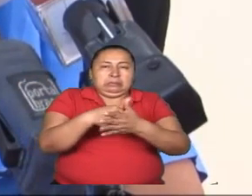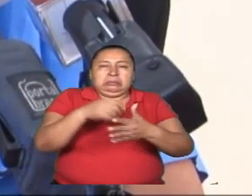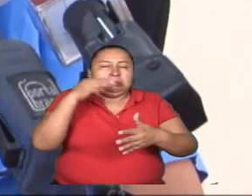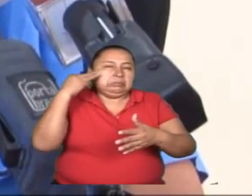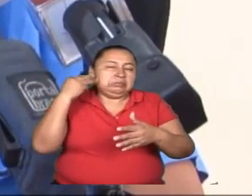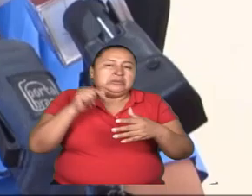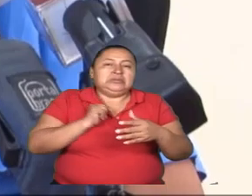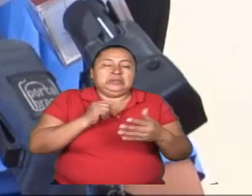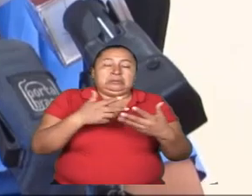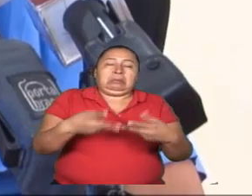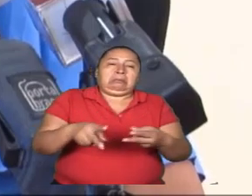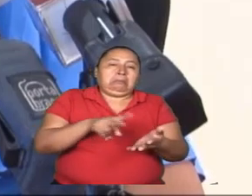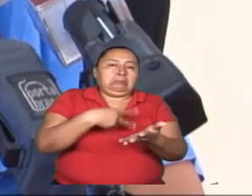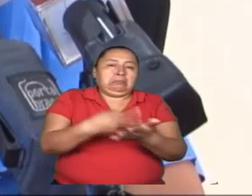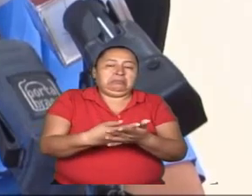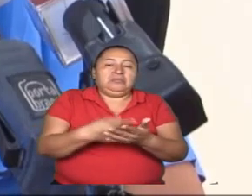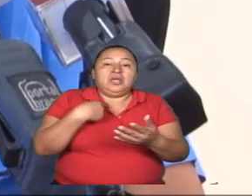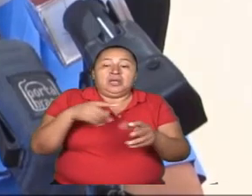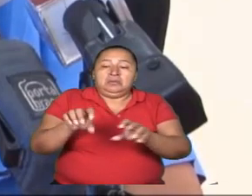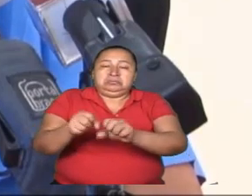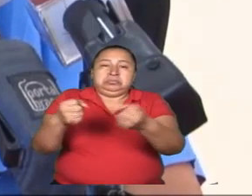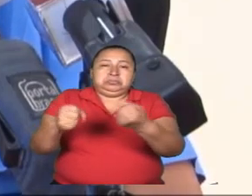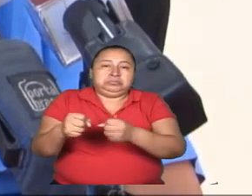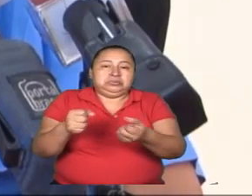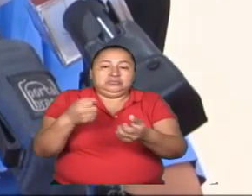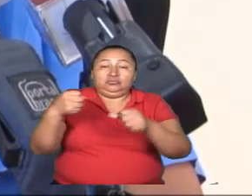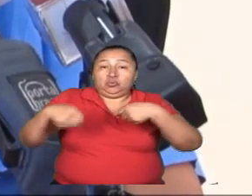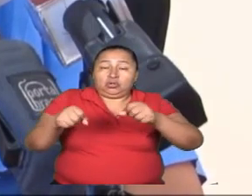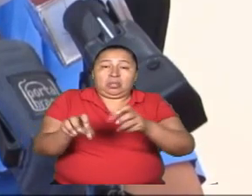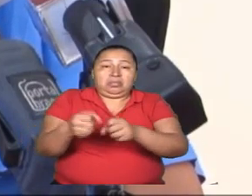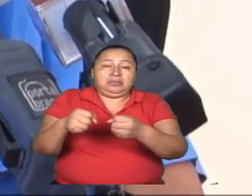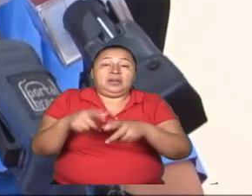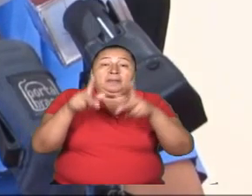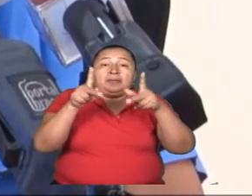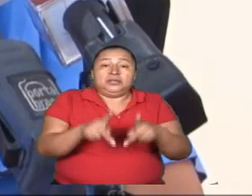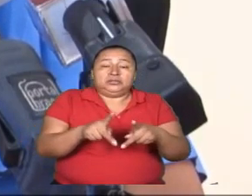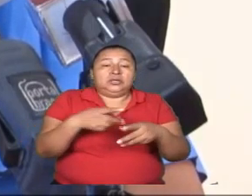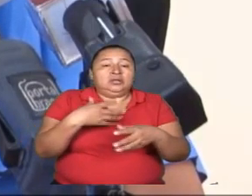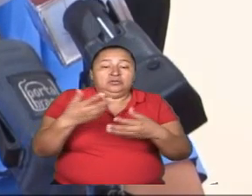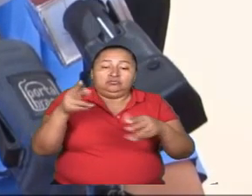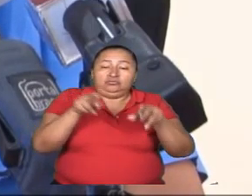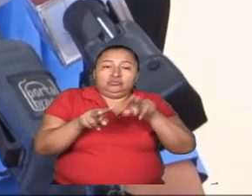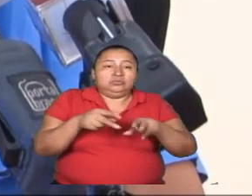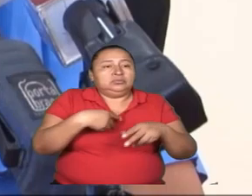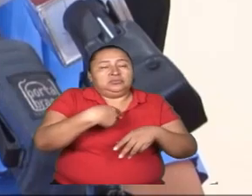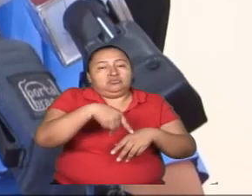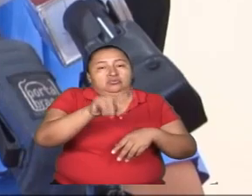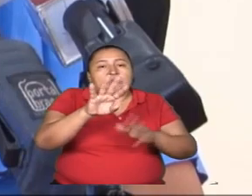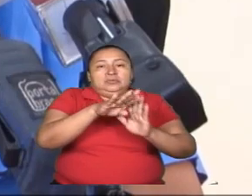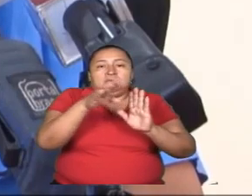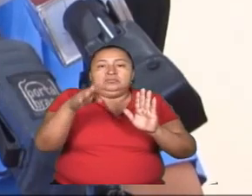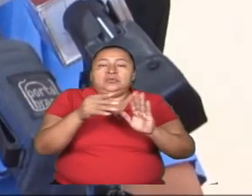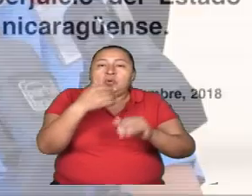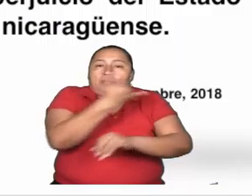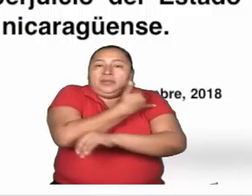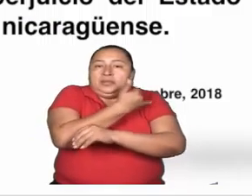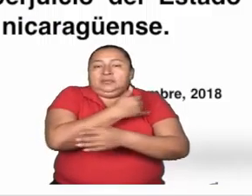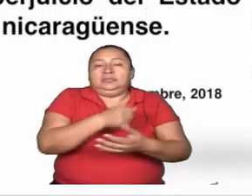dejándolos inconscientes, destruyendo la motocicleta. Las víctimas fueron trasladadas a un centro